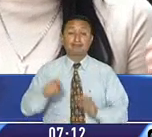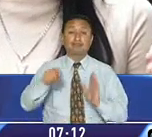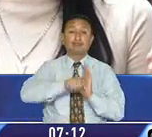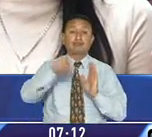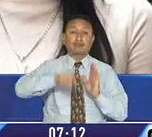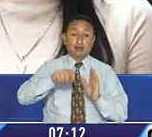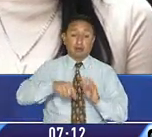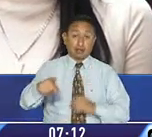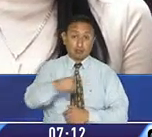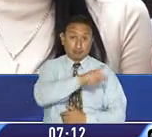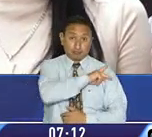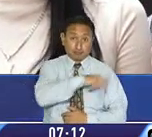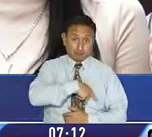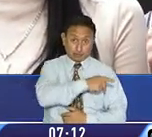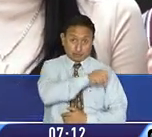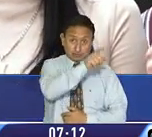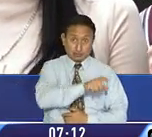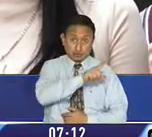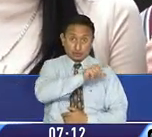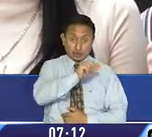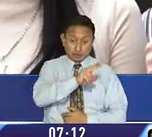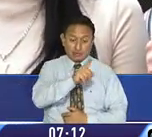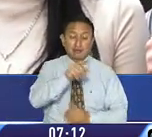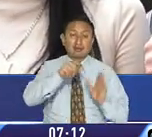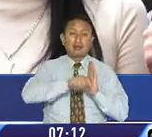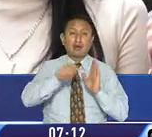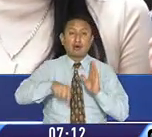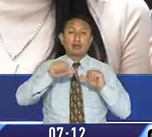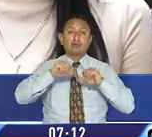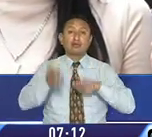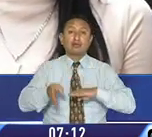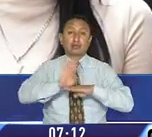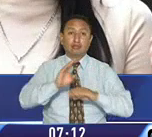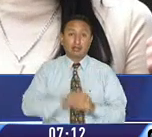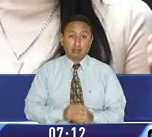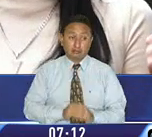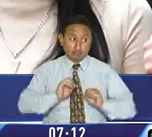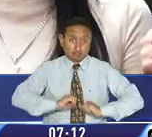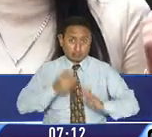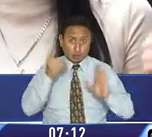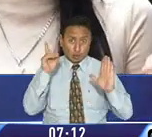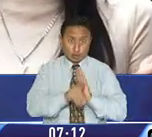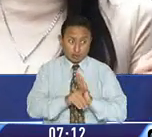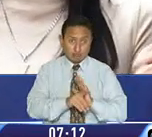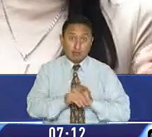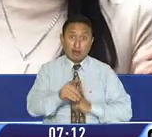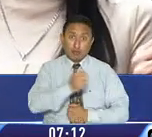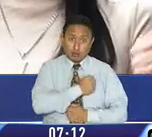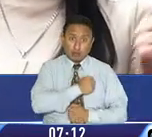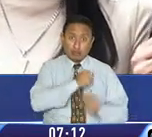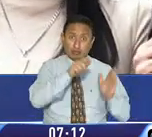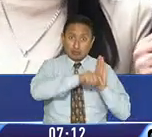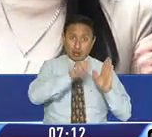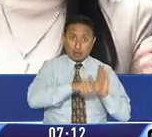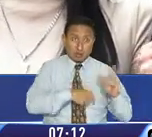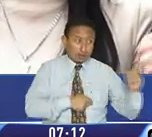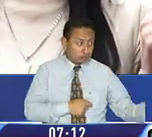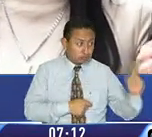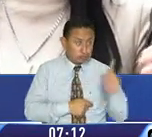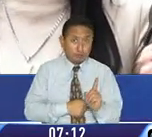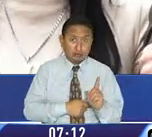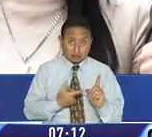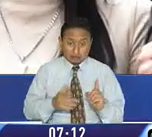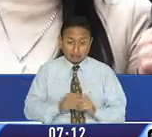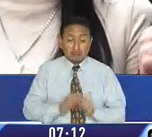es abogado de Guadalupe Yori, es abogado de la Asamblea. Si ella quiere presentar denuncias penales, consiga un abogado, contrate un abogado. Si